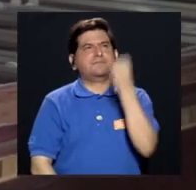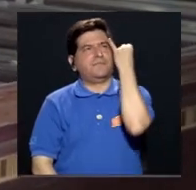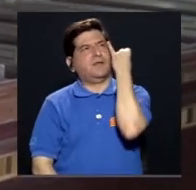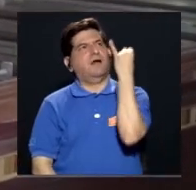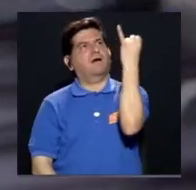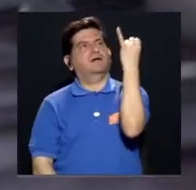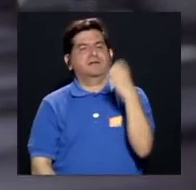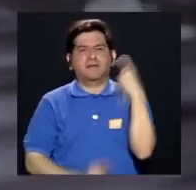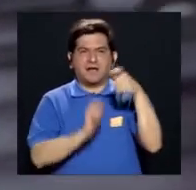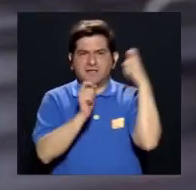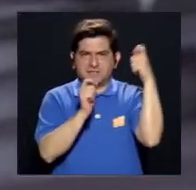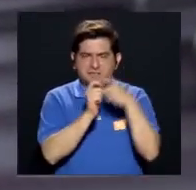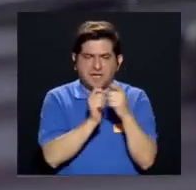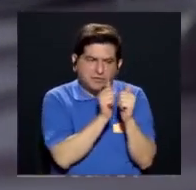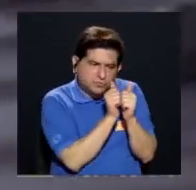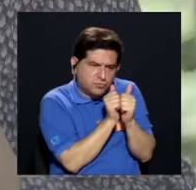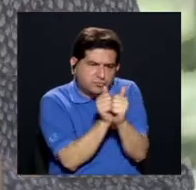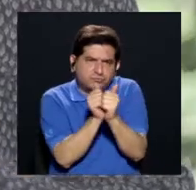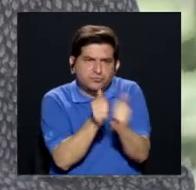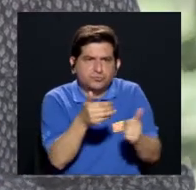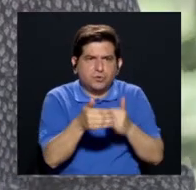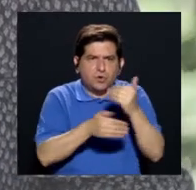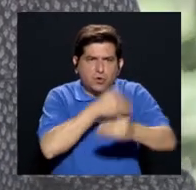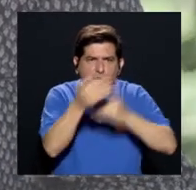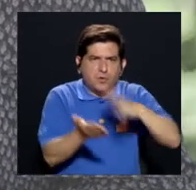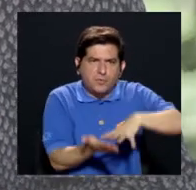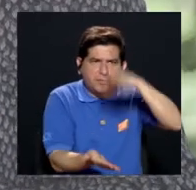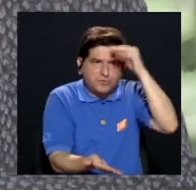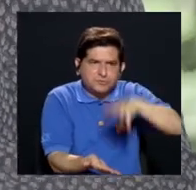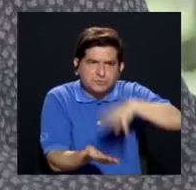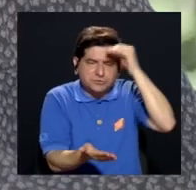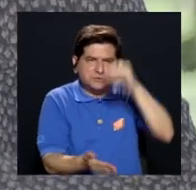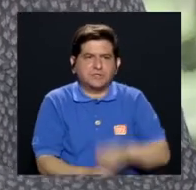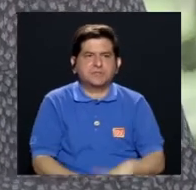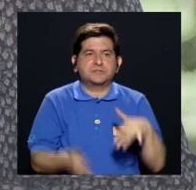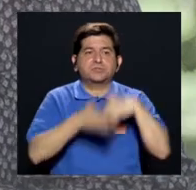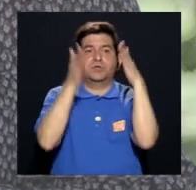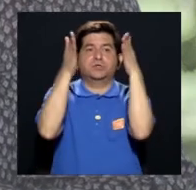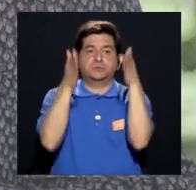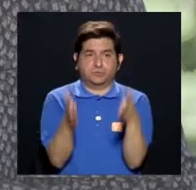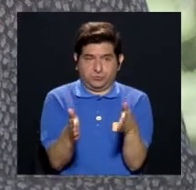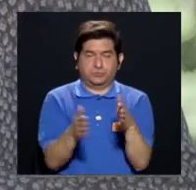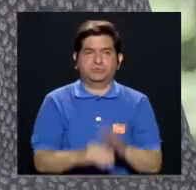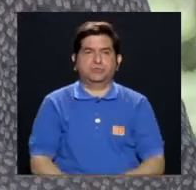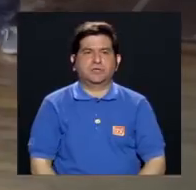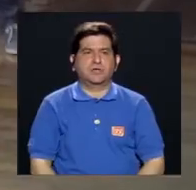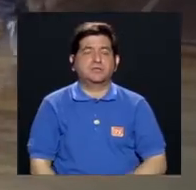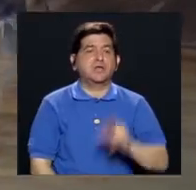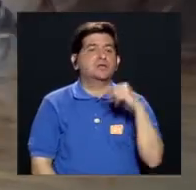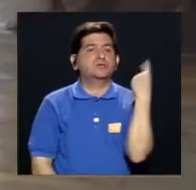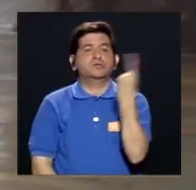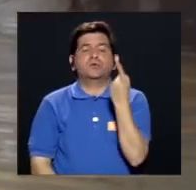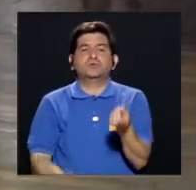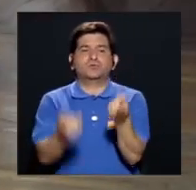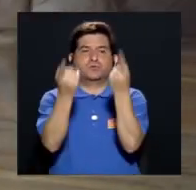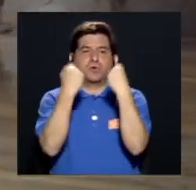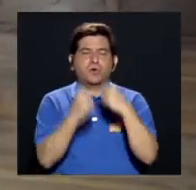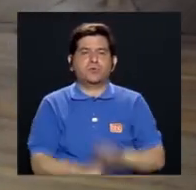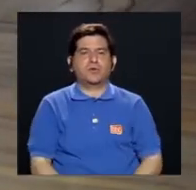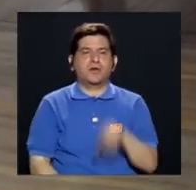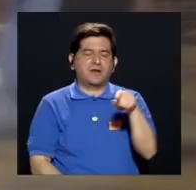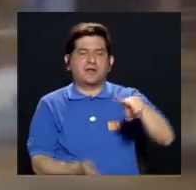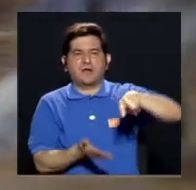La idea es justamente acompañarnos en un proceso de aprendizaje en donde los estudiantes no solamente vienen a